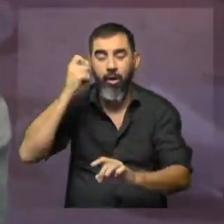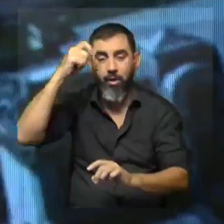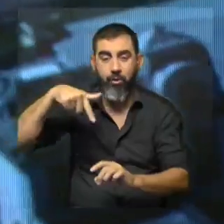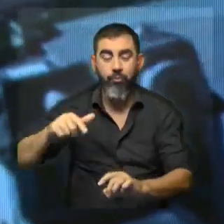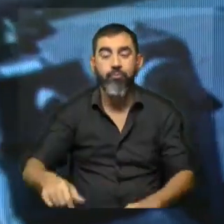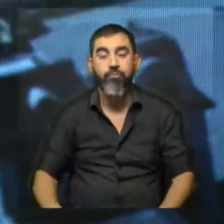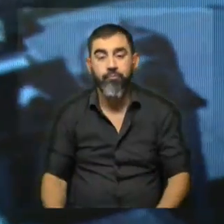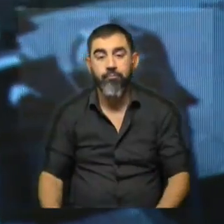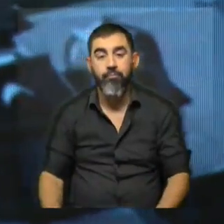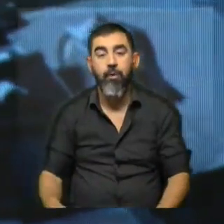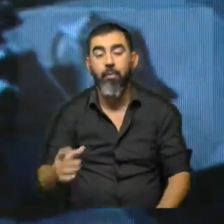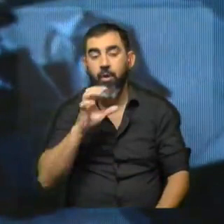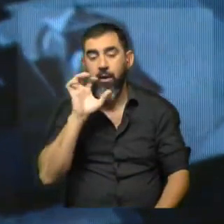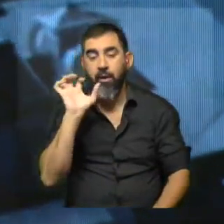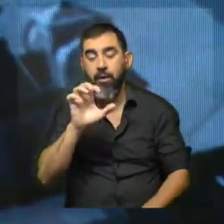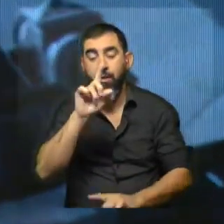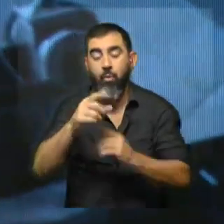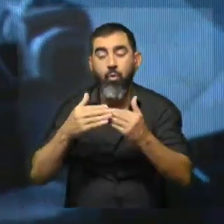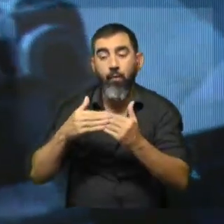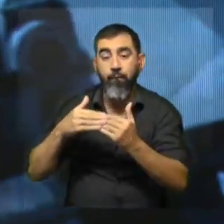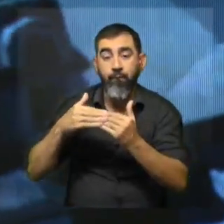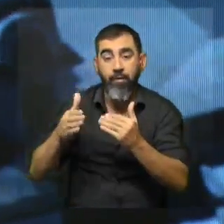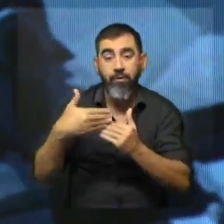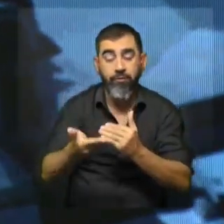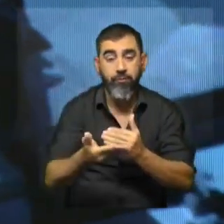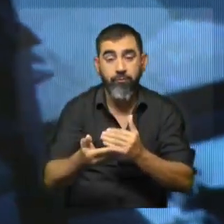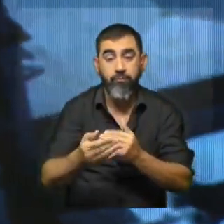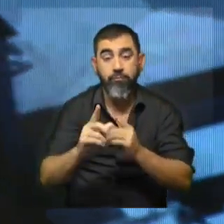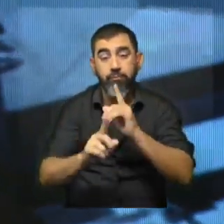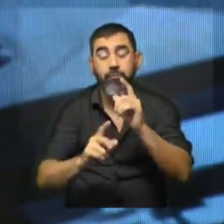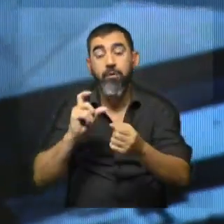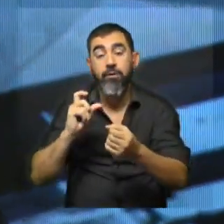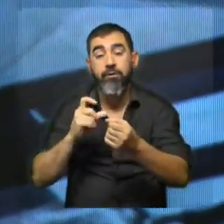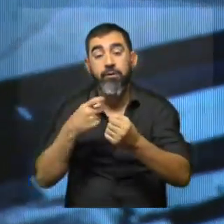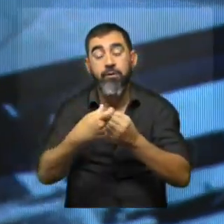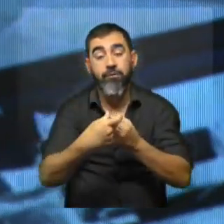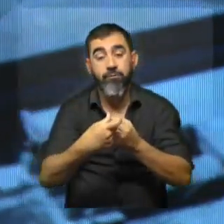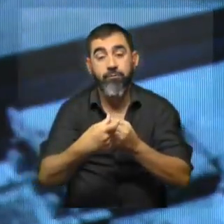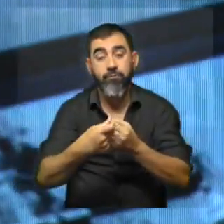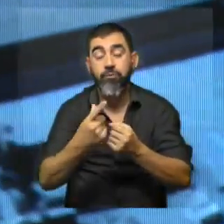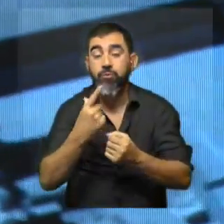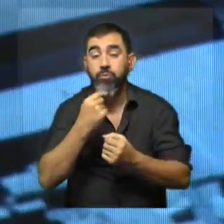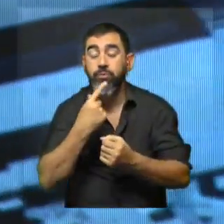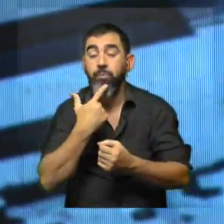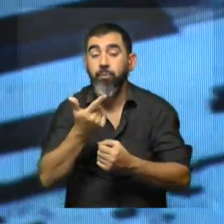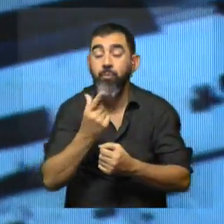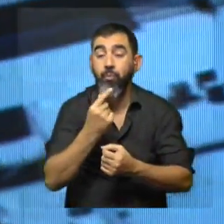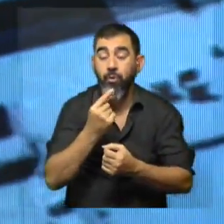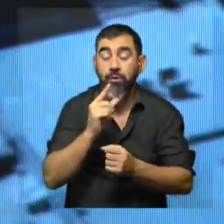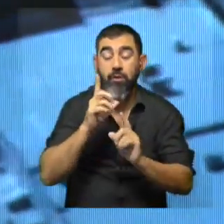todos modos hay una crítica por parte de algunos vecinos, inclusive desde algunos sindicatos, desde la policía, por ejemplo, que